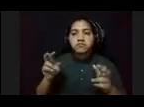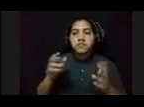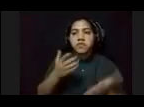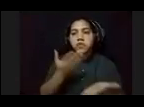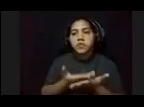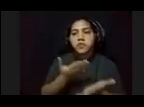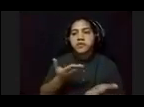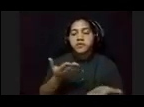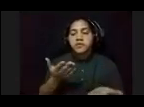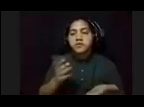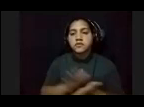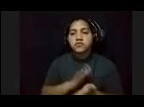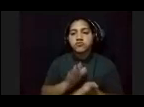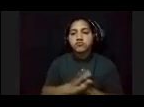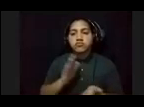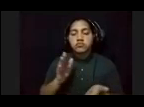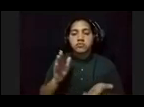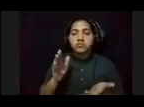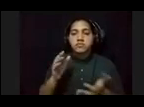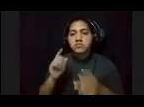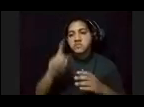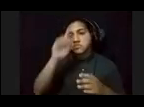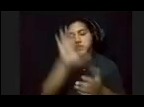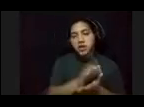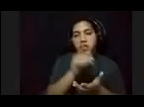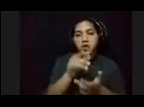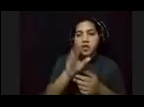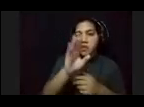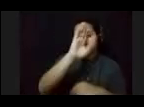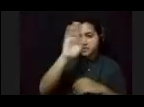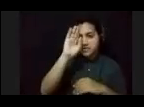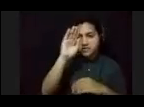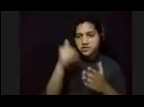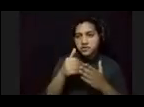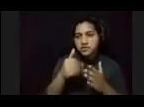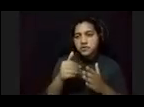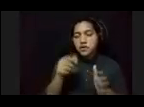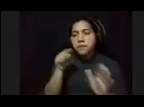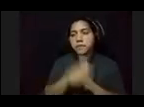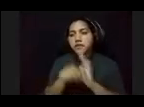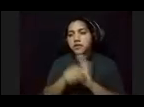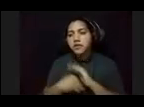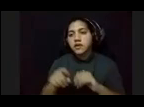consultados. Se cree que este hospital estaba localizado cerca del antiguo matadero en La Perla.